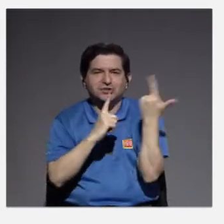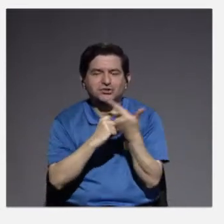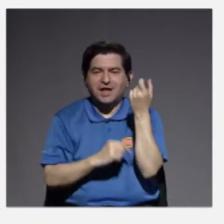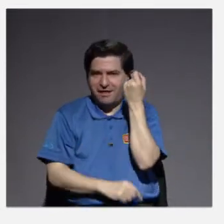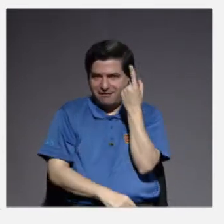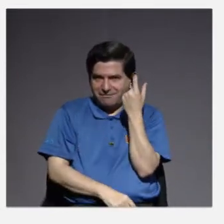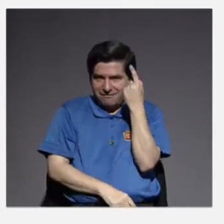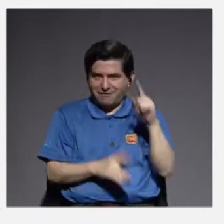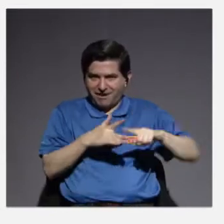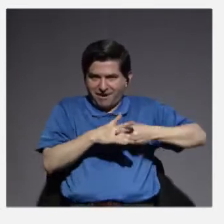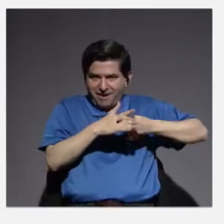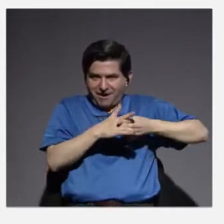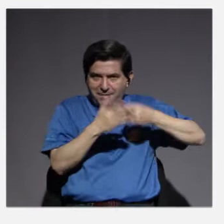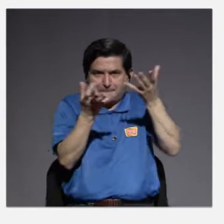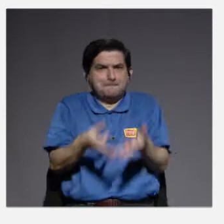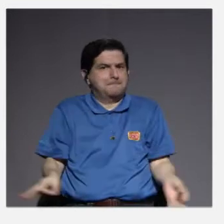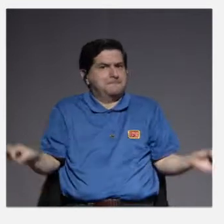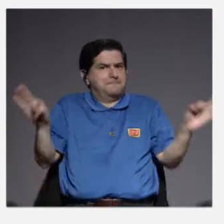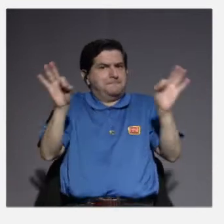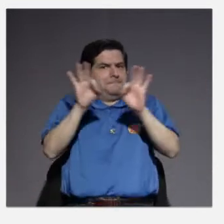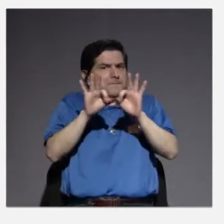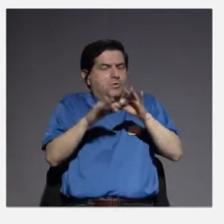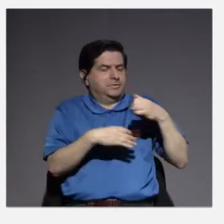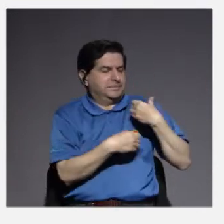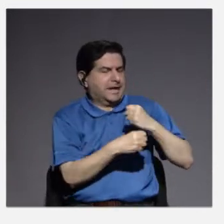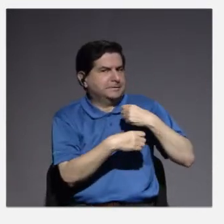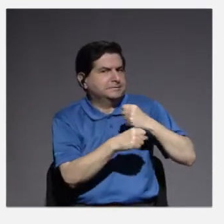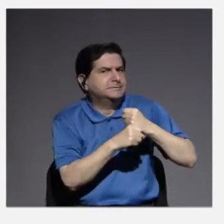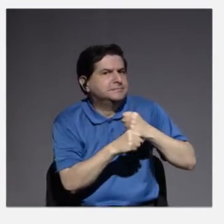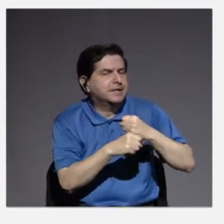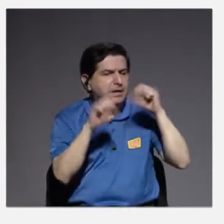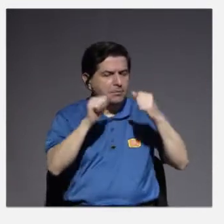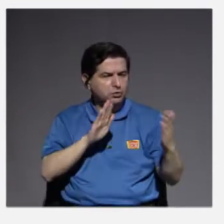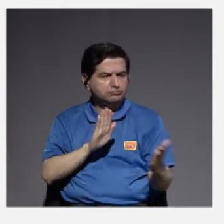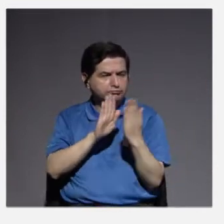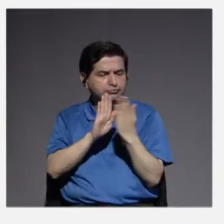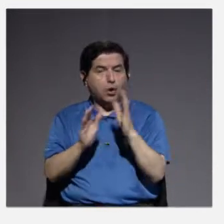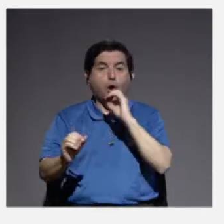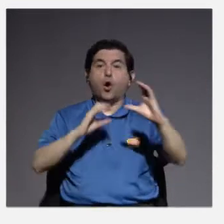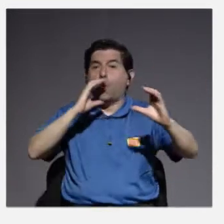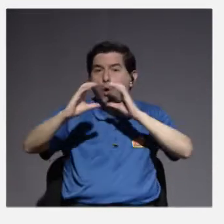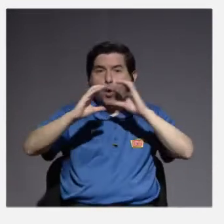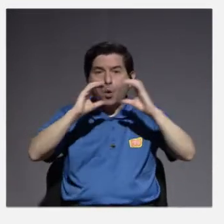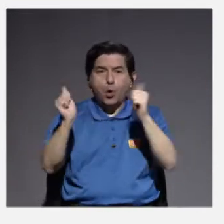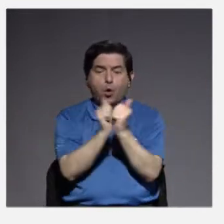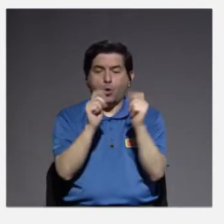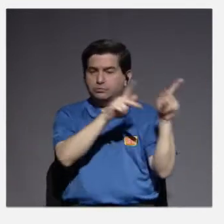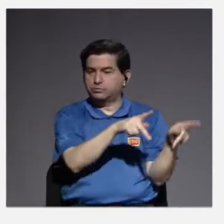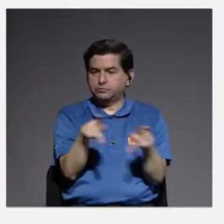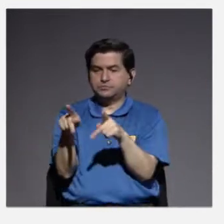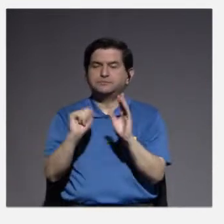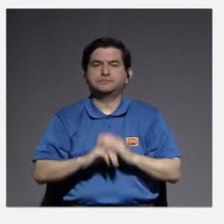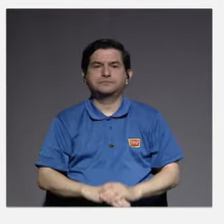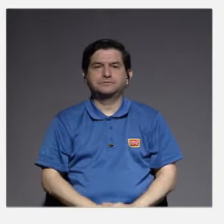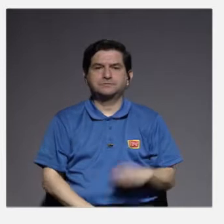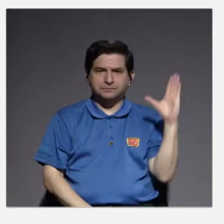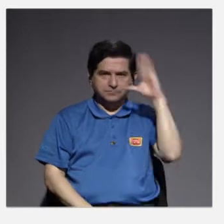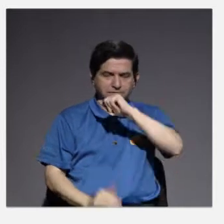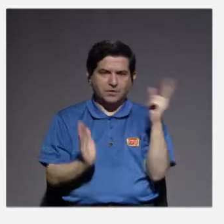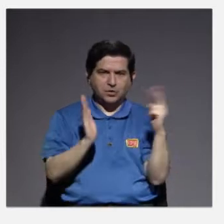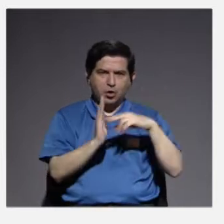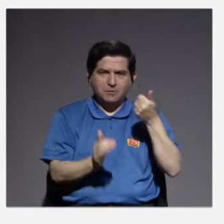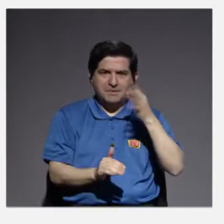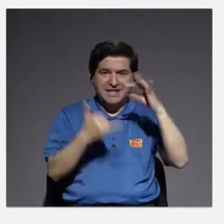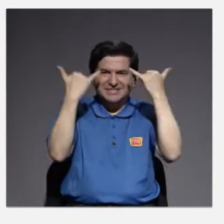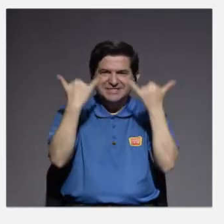estas como herramientas importantísimas para la municipalidad para hacer frente o para comunicarse con el ciudadano. podemos ver que para el